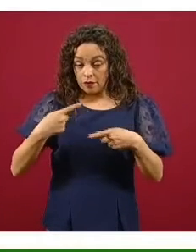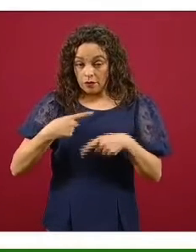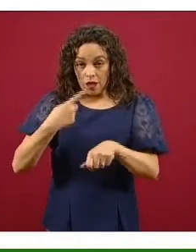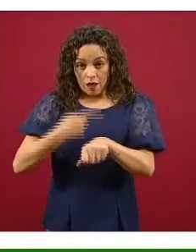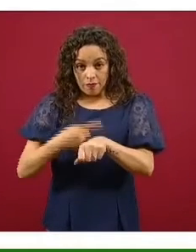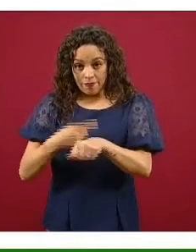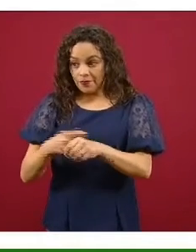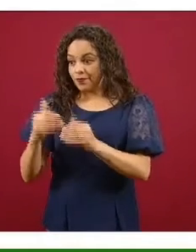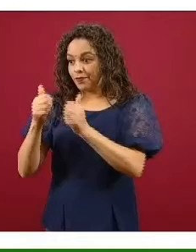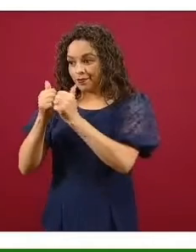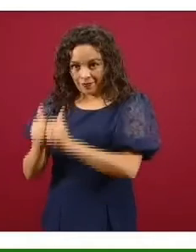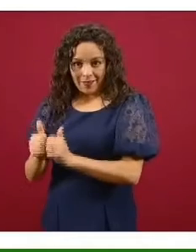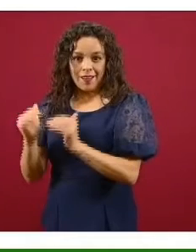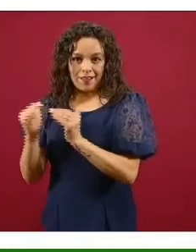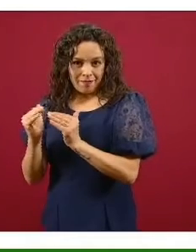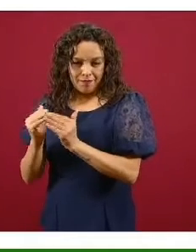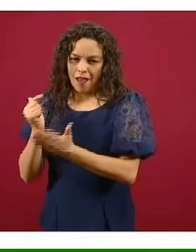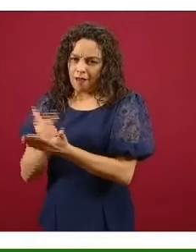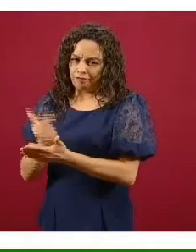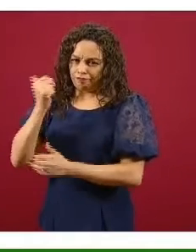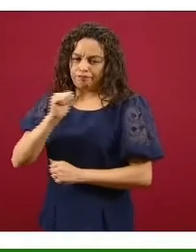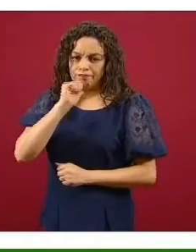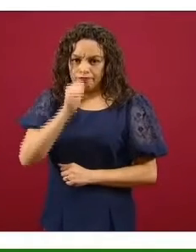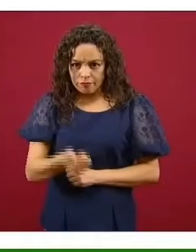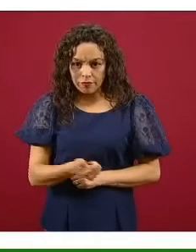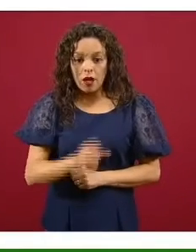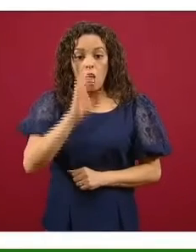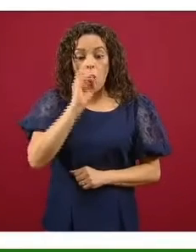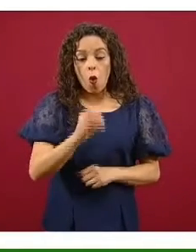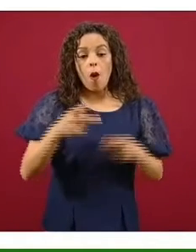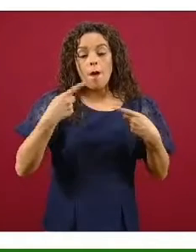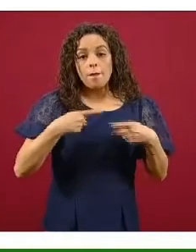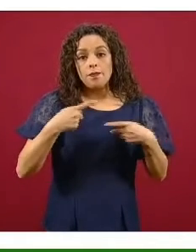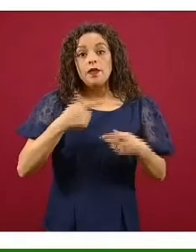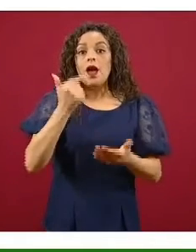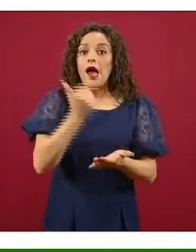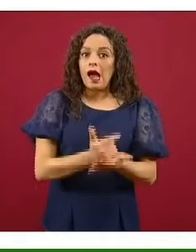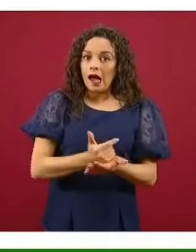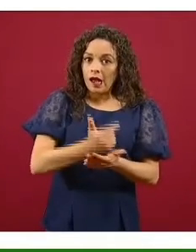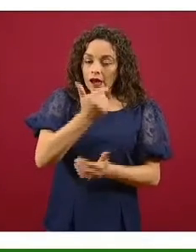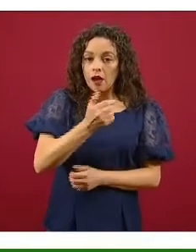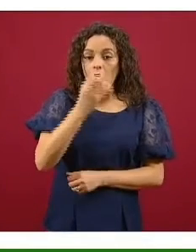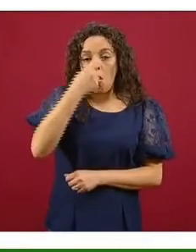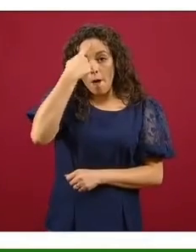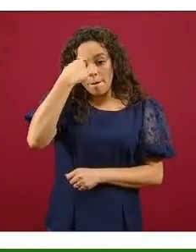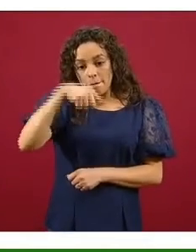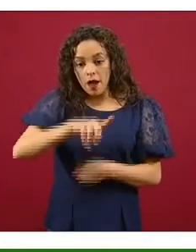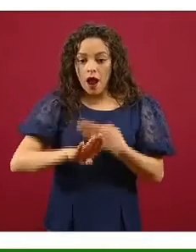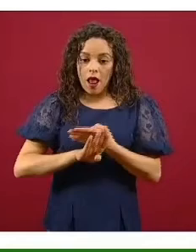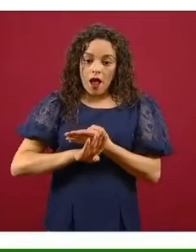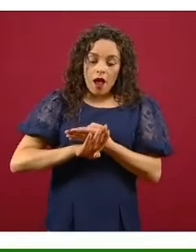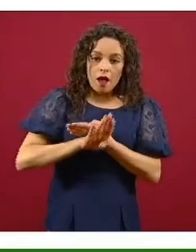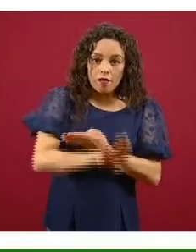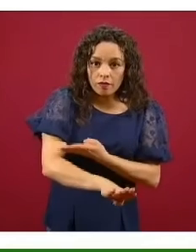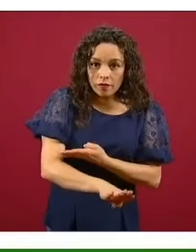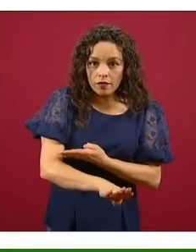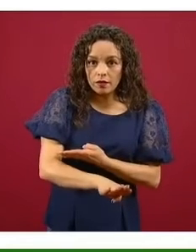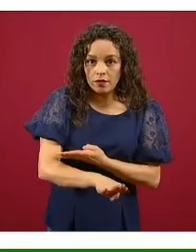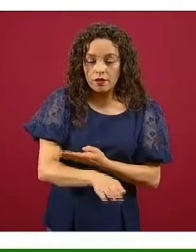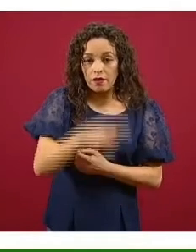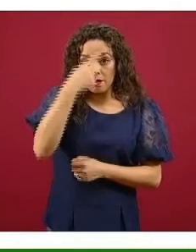como tratamientos para prevenir, ni en pacientes con enfermedad grave y crítica de